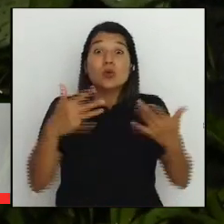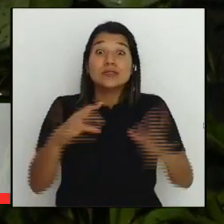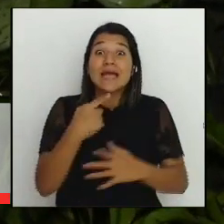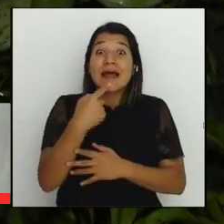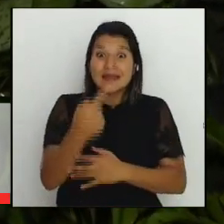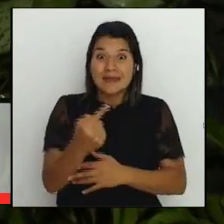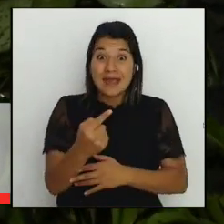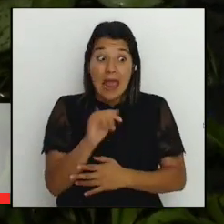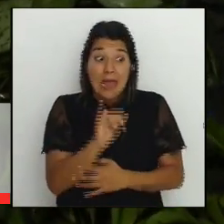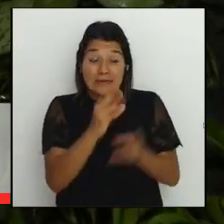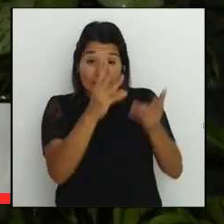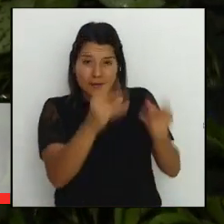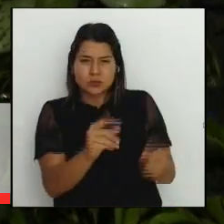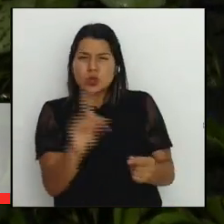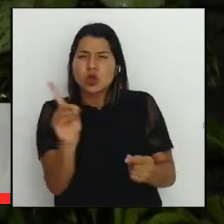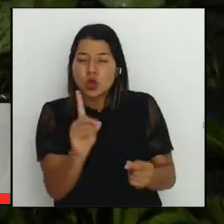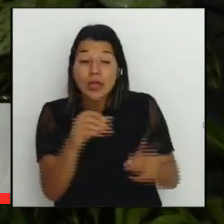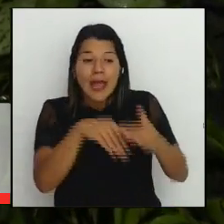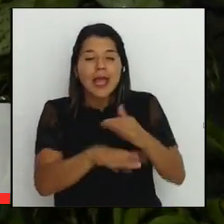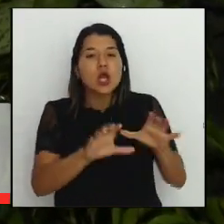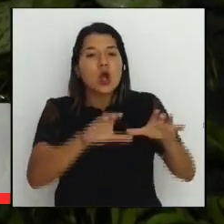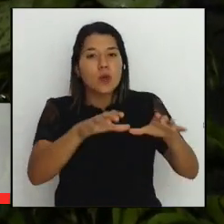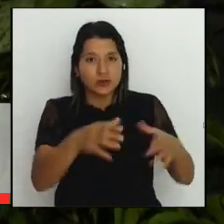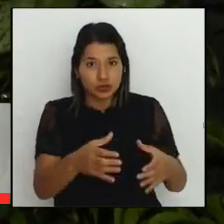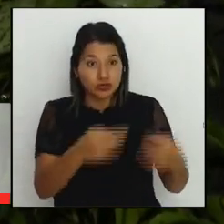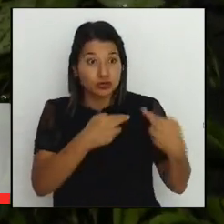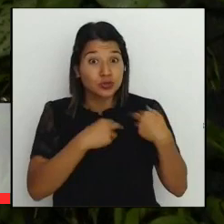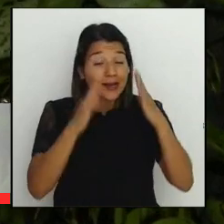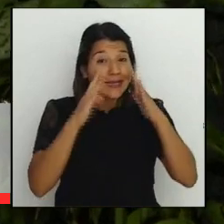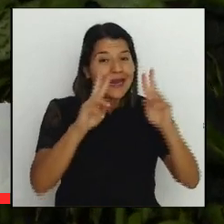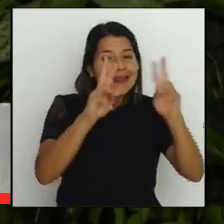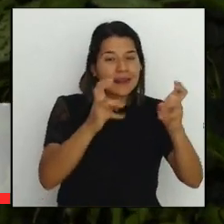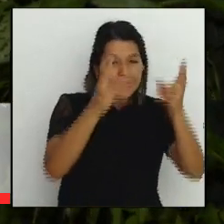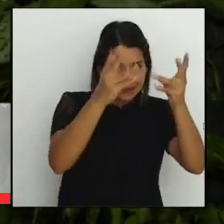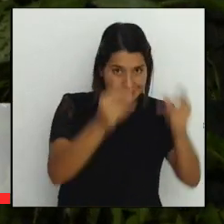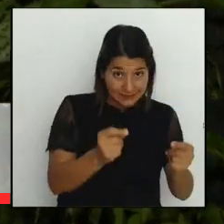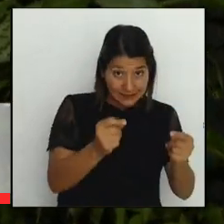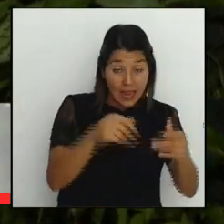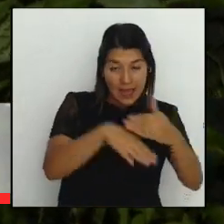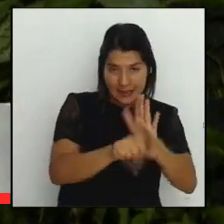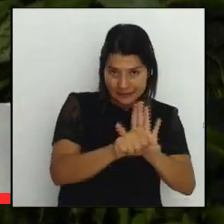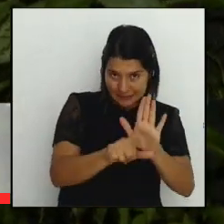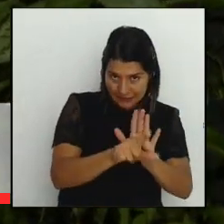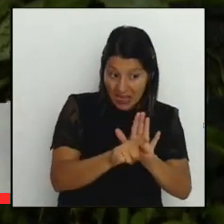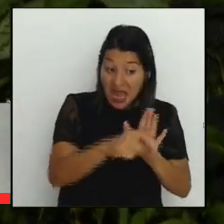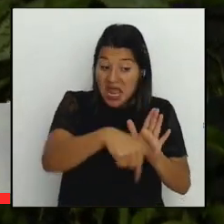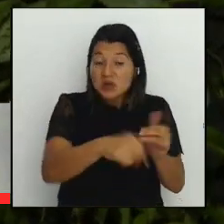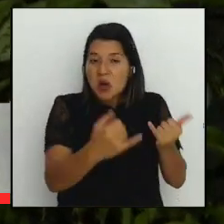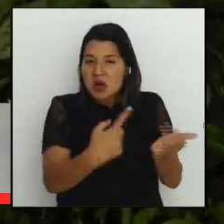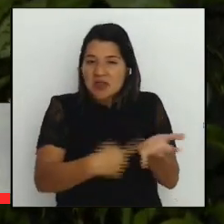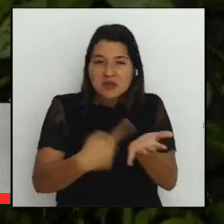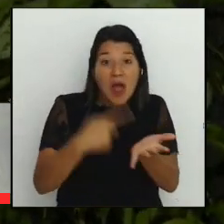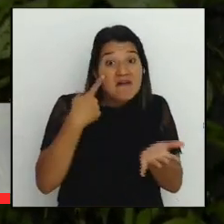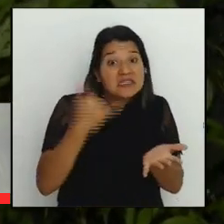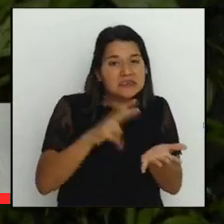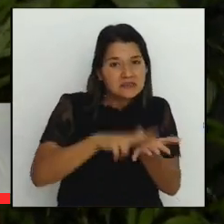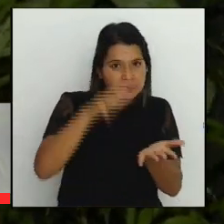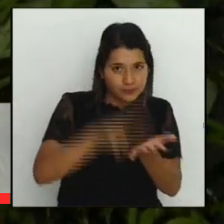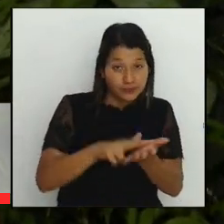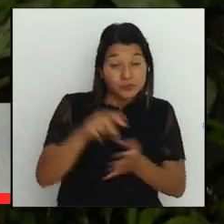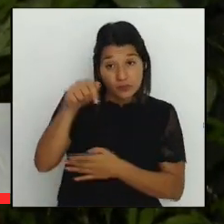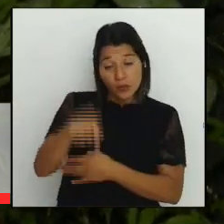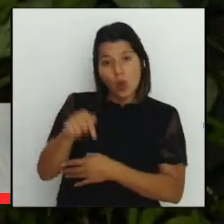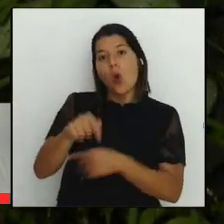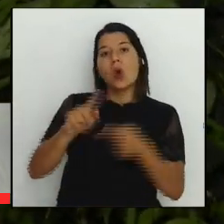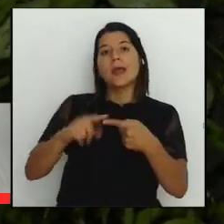en la Comisión de Asuntos Hacendarios. Hoy precisamente estuvieron también el ministro de Obras Públicas y Transportes y la ministra de Educación. Esto porque lo